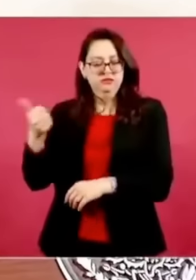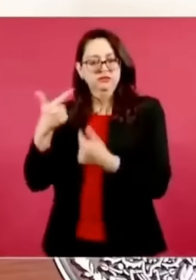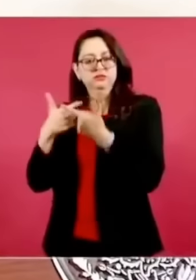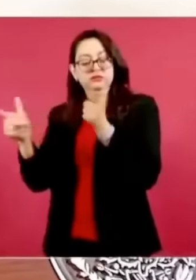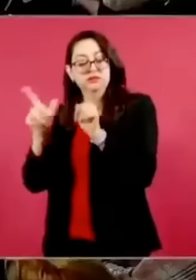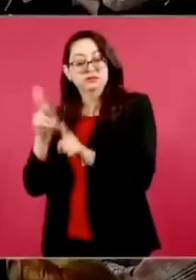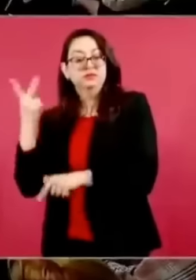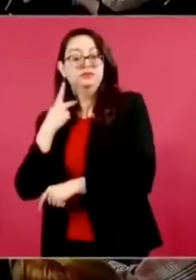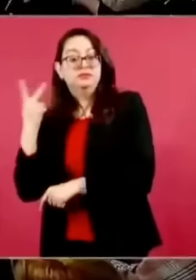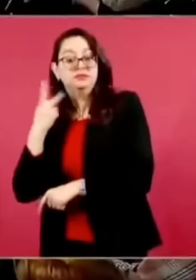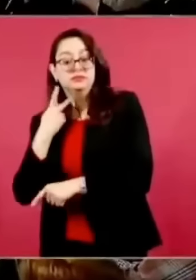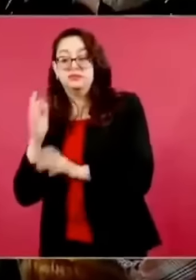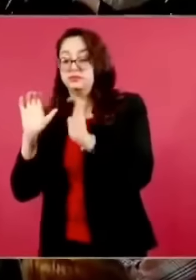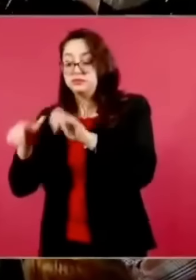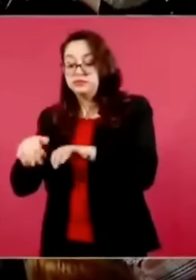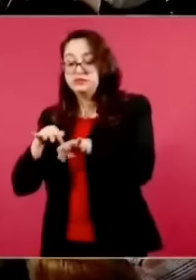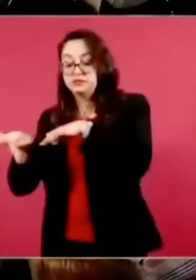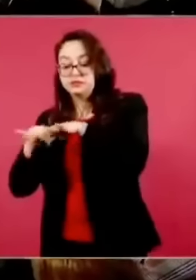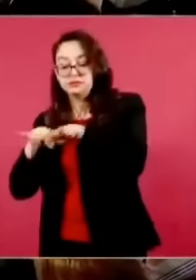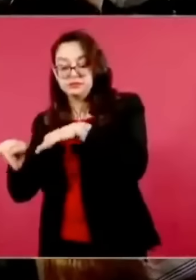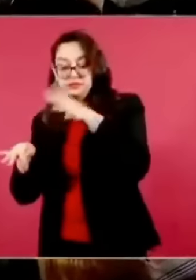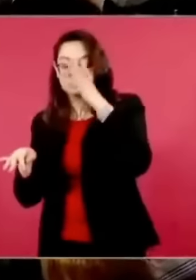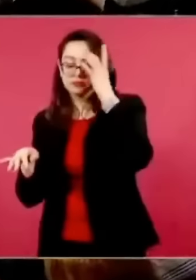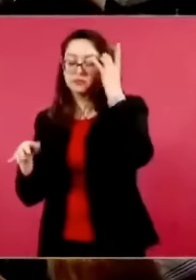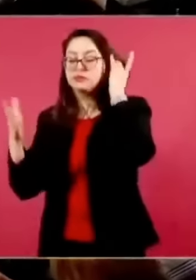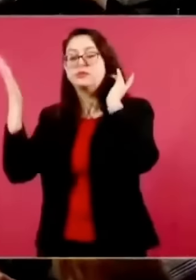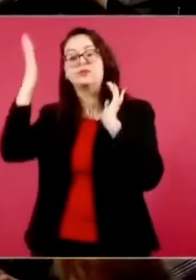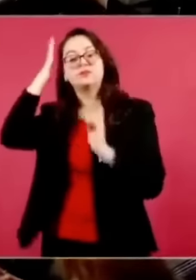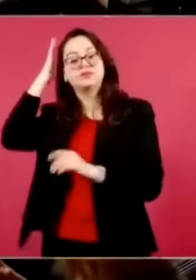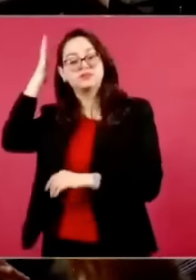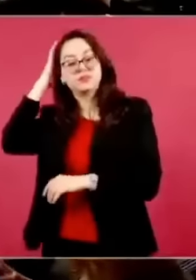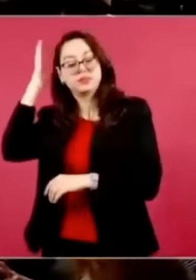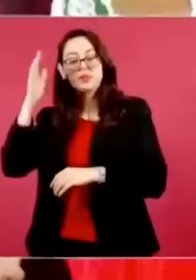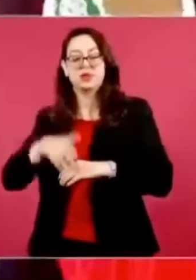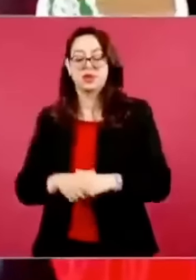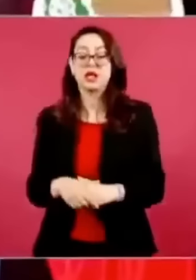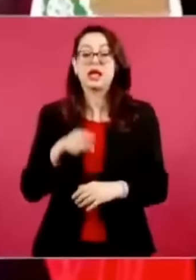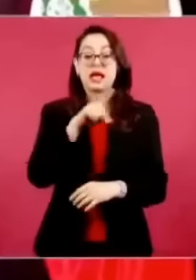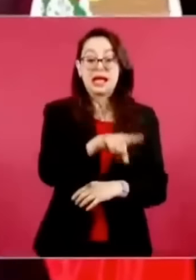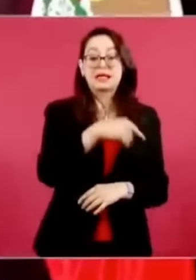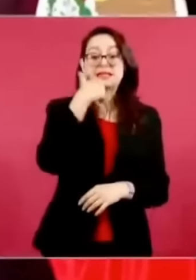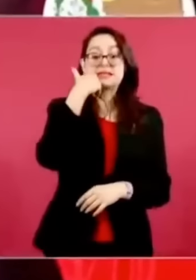él quería ser candidato, ¿sí?, a gobernador de ese partido.